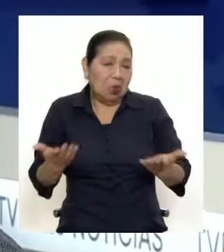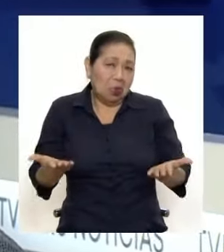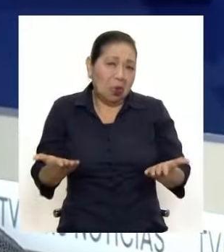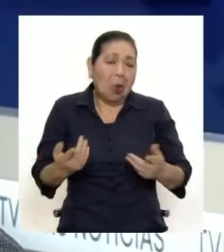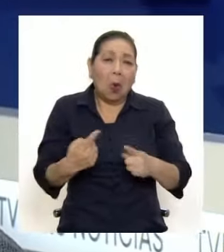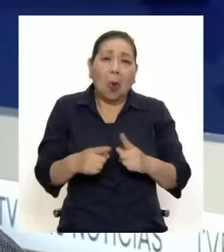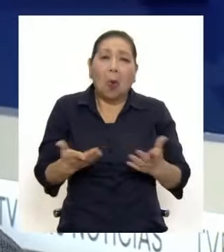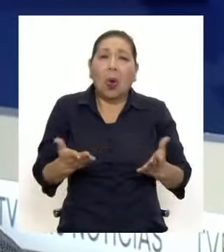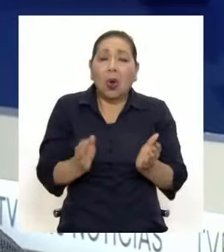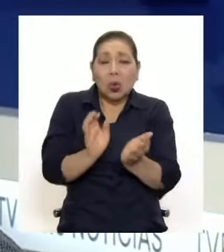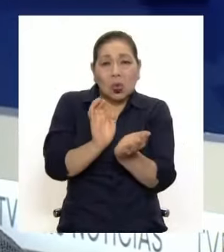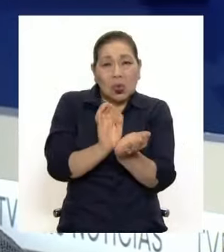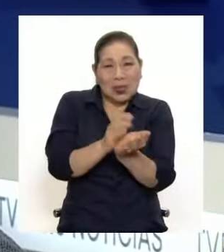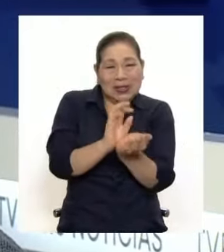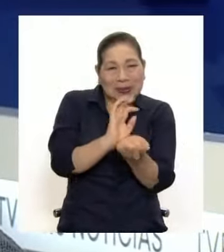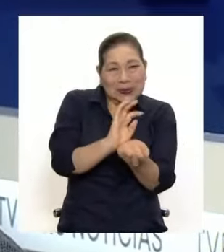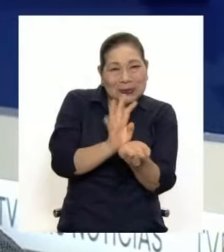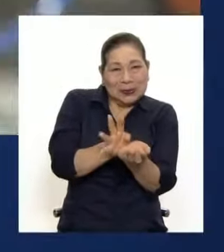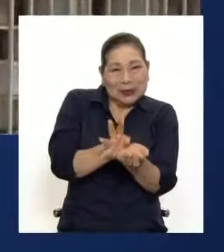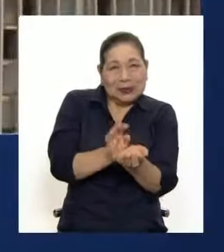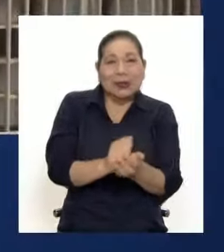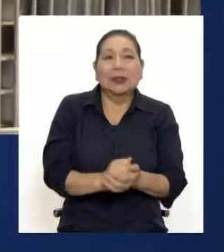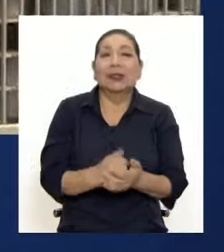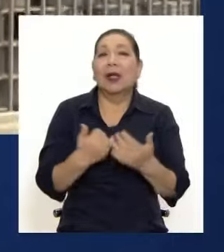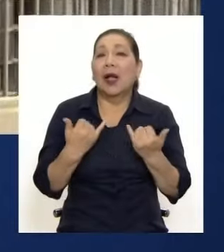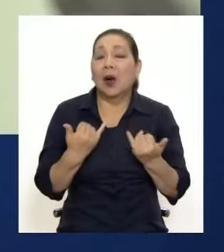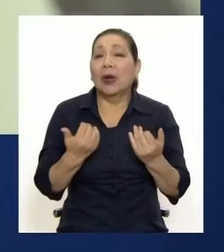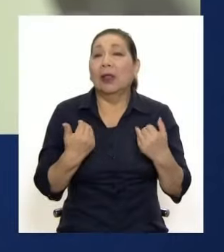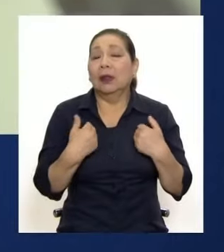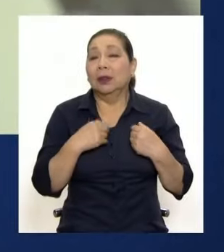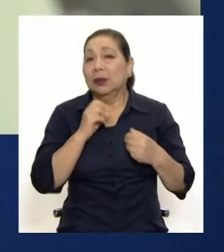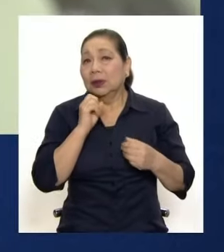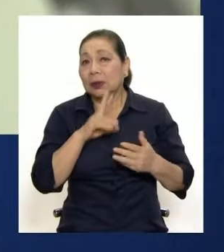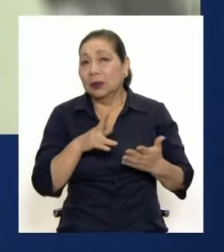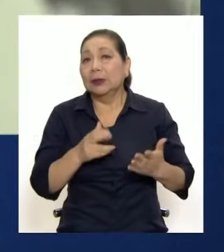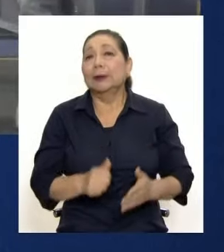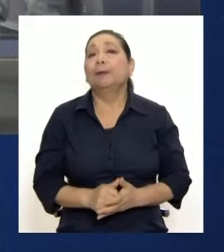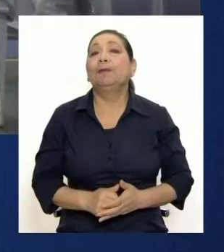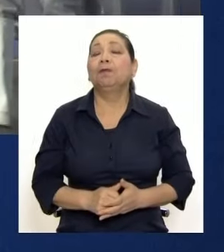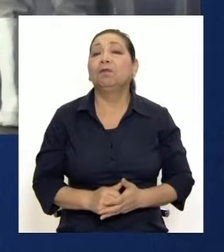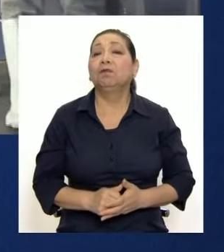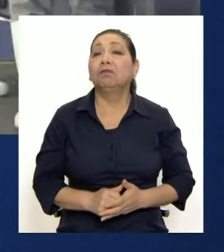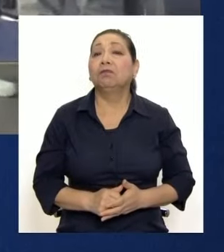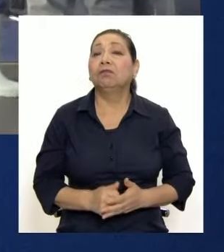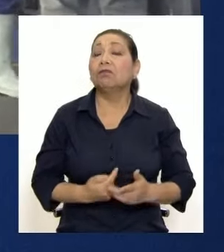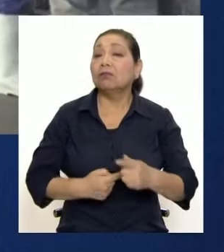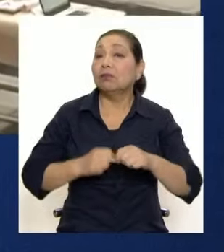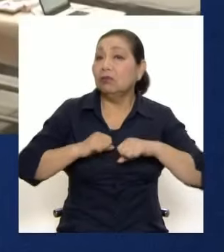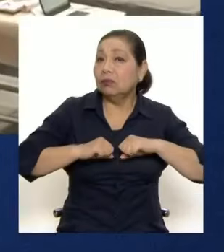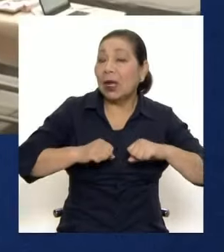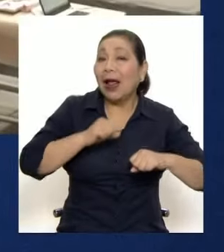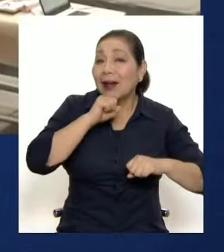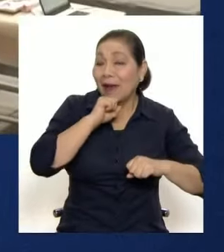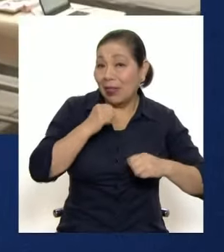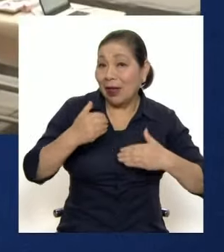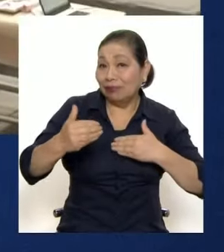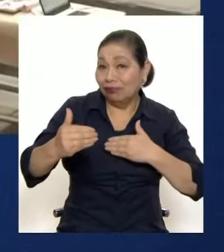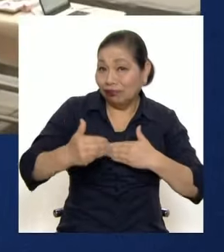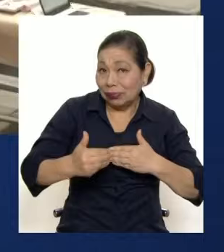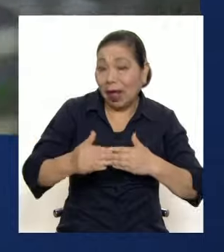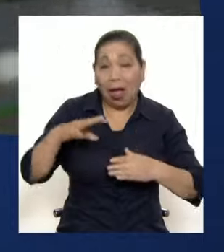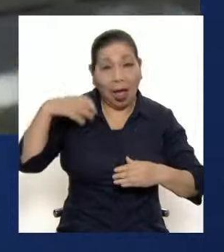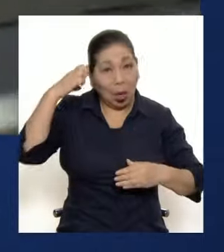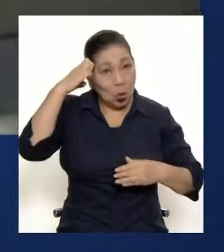productos como las conchas de abanico en este momento te comentaba que se viene la campaña navideña y en